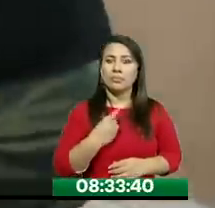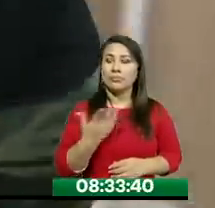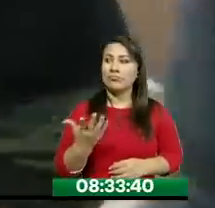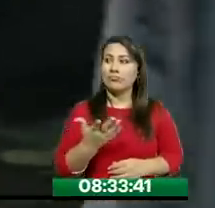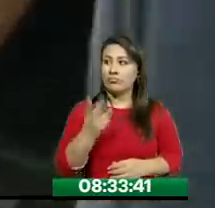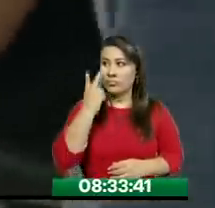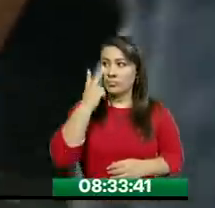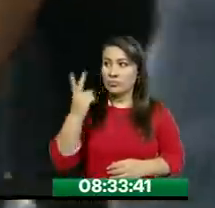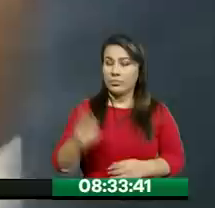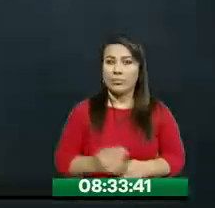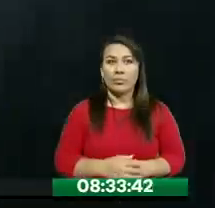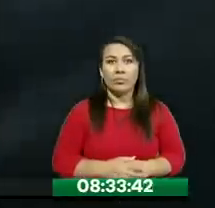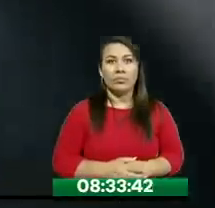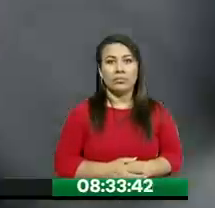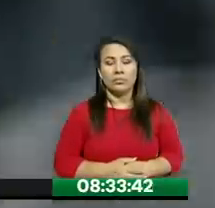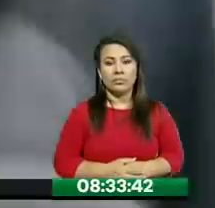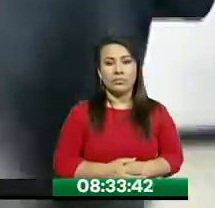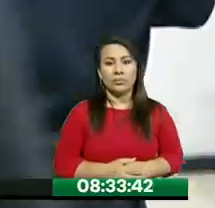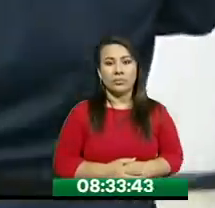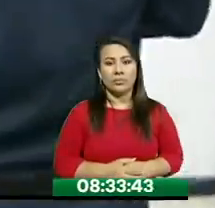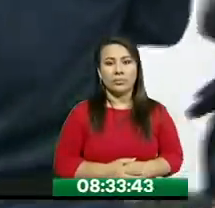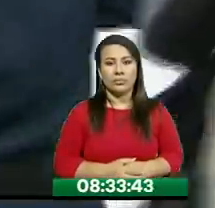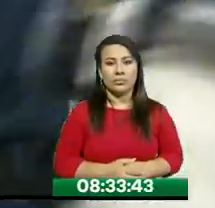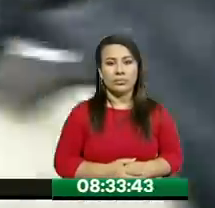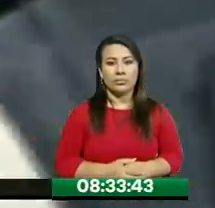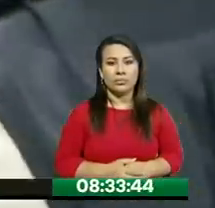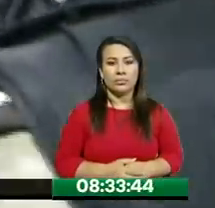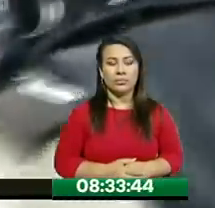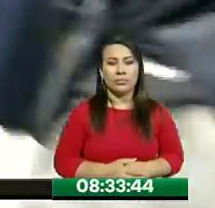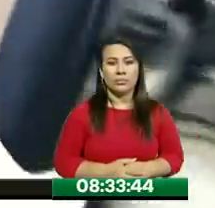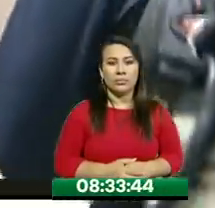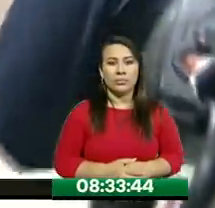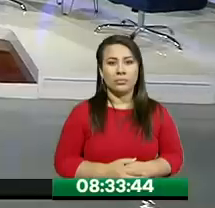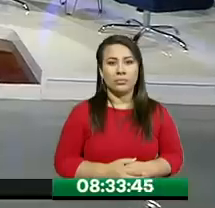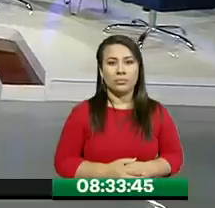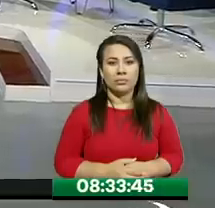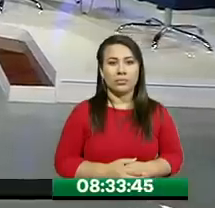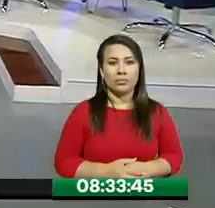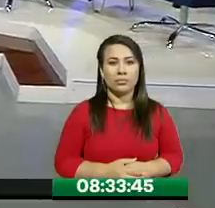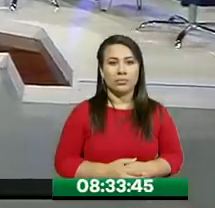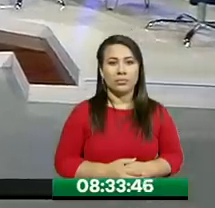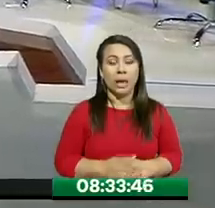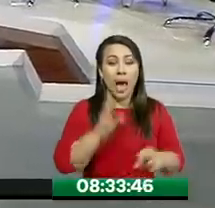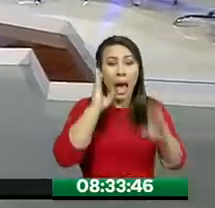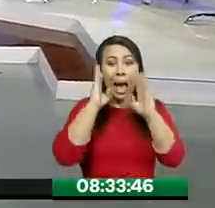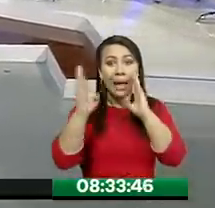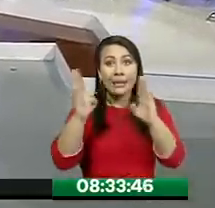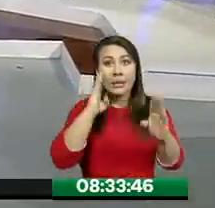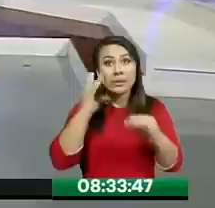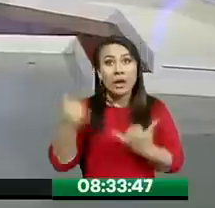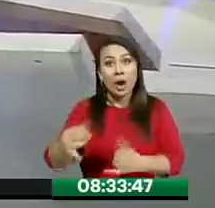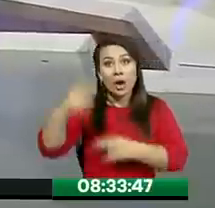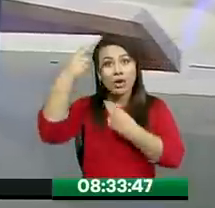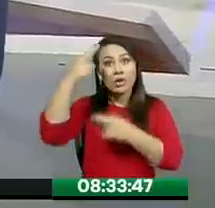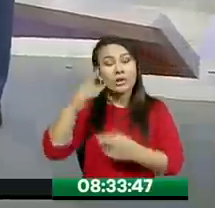donde de forma ordenada se está tratando de cumplir con este requisito. Está llegando en este momento también el